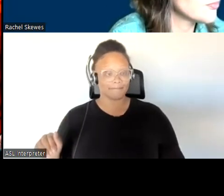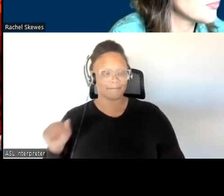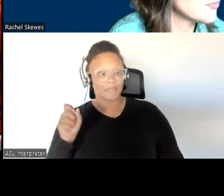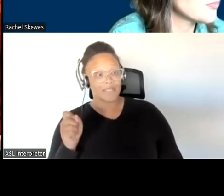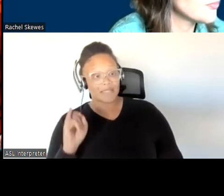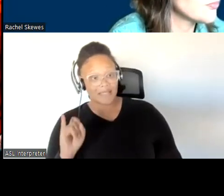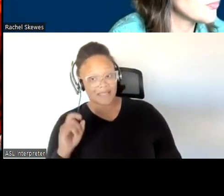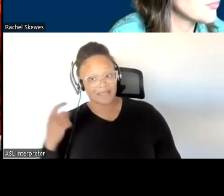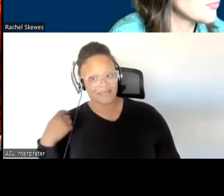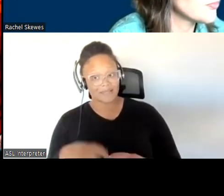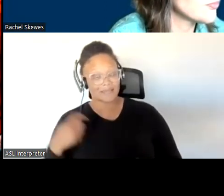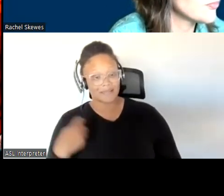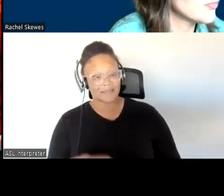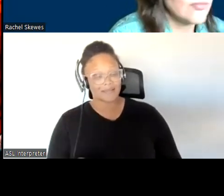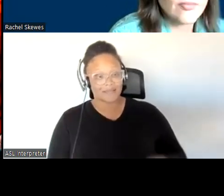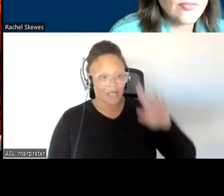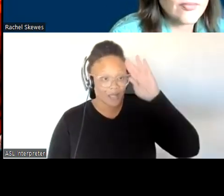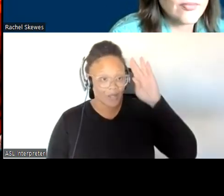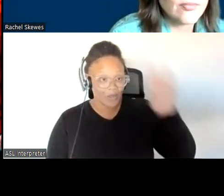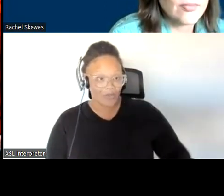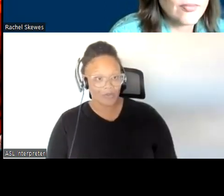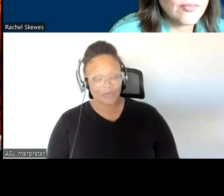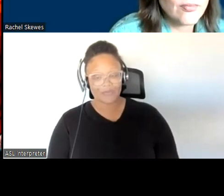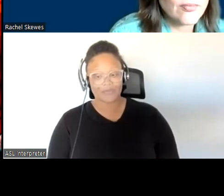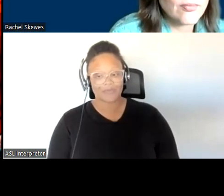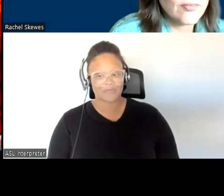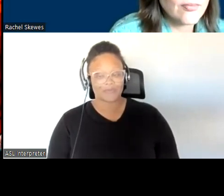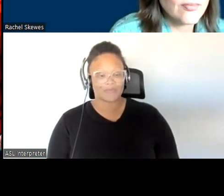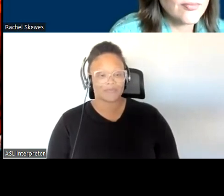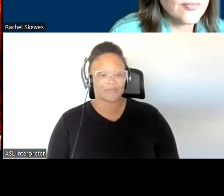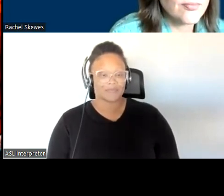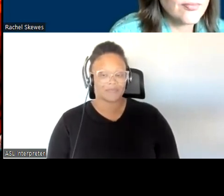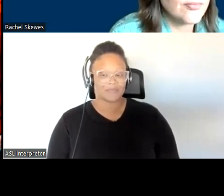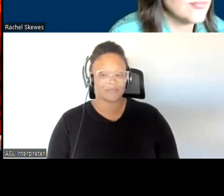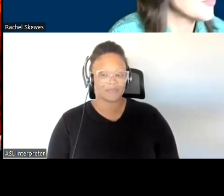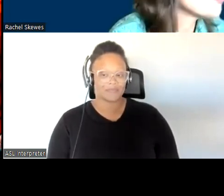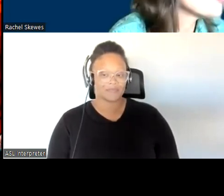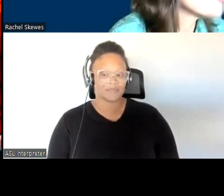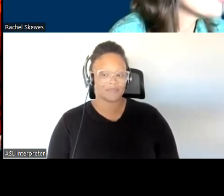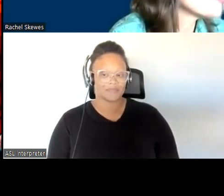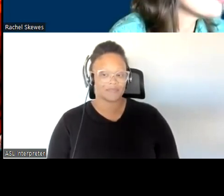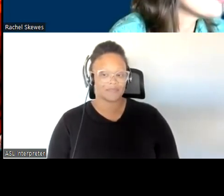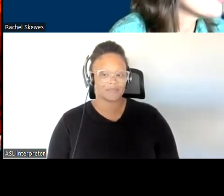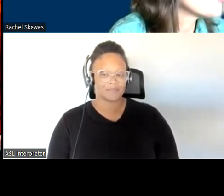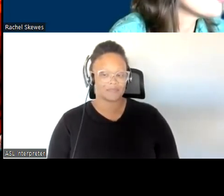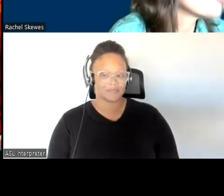Hi. sí. Yes. ¿Aló? Yes. Sí, mi nombre es Griselda Márquez. ¿Sí me escucha?